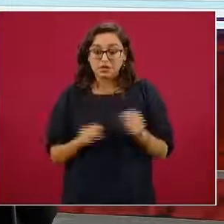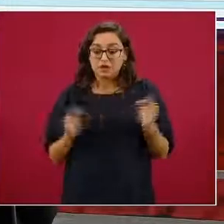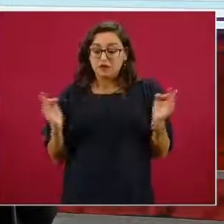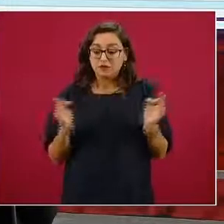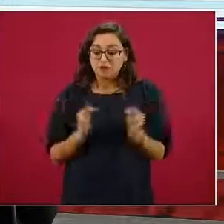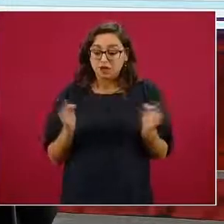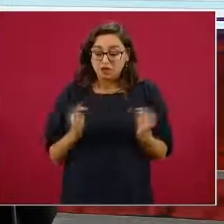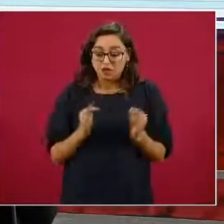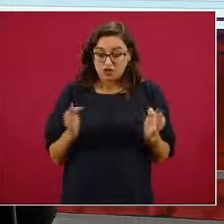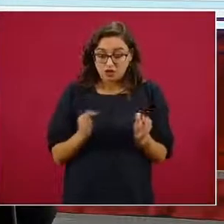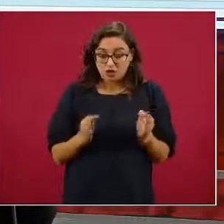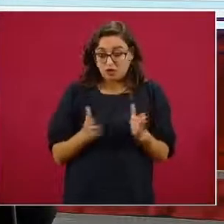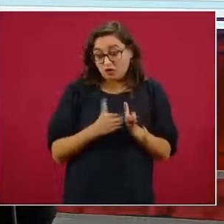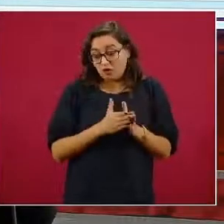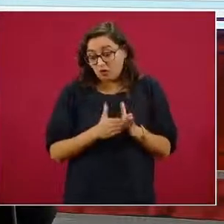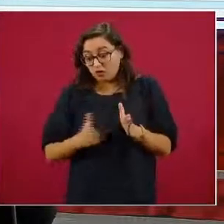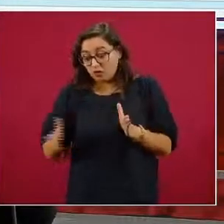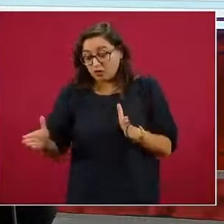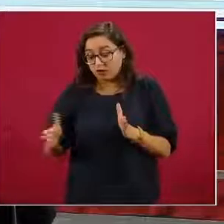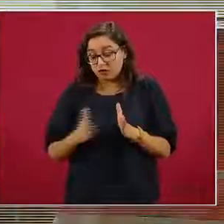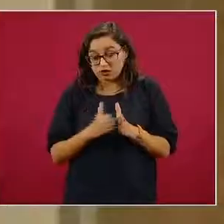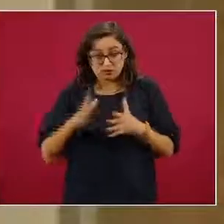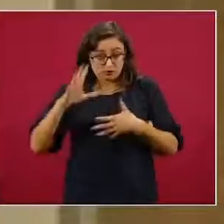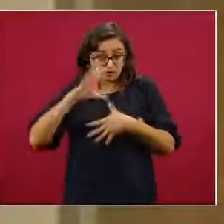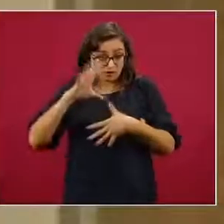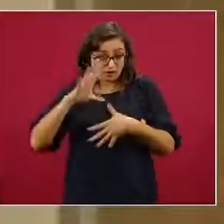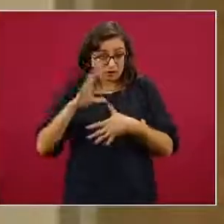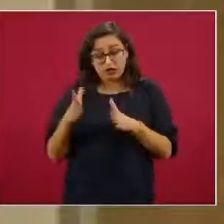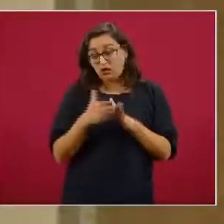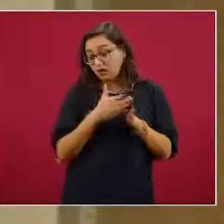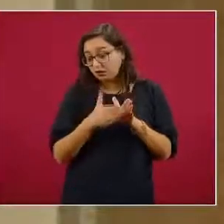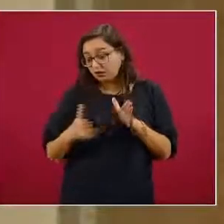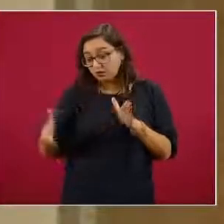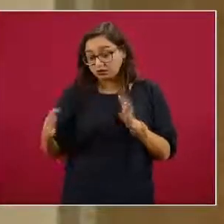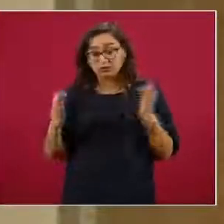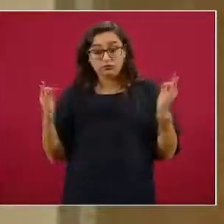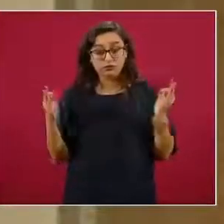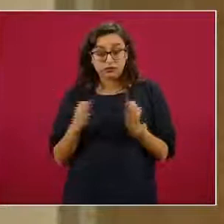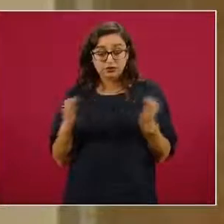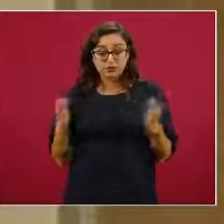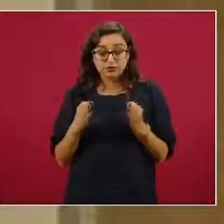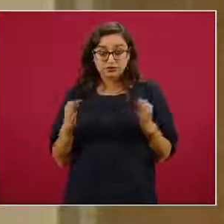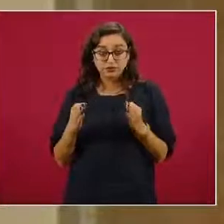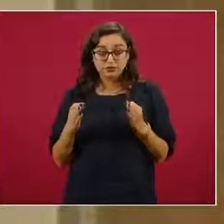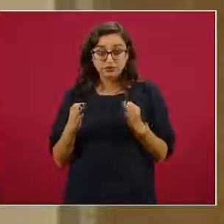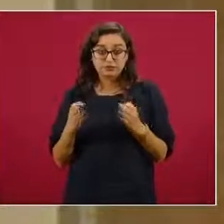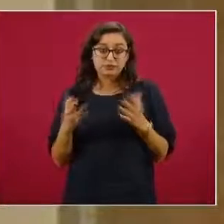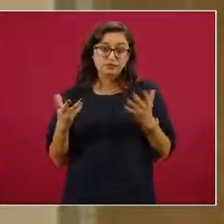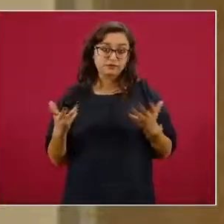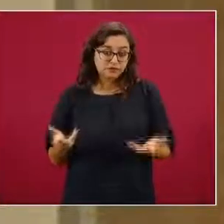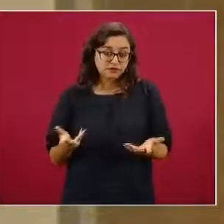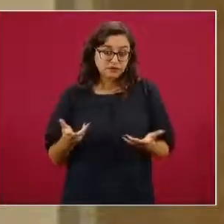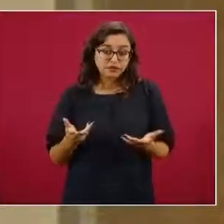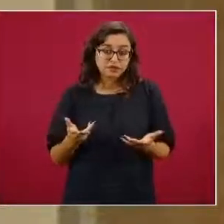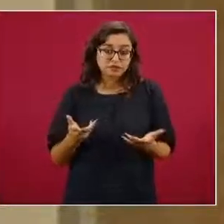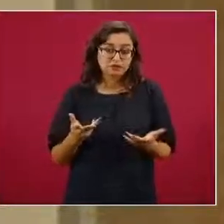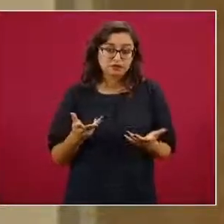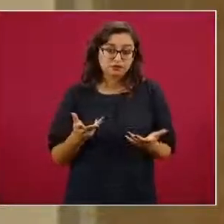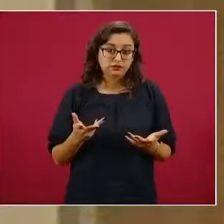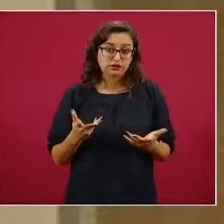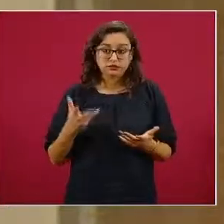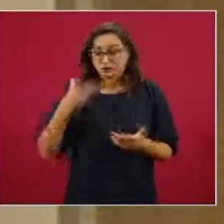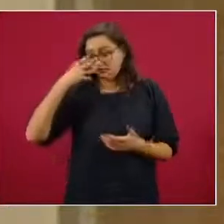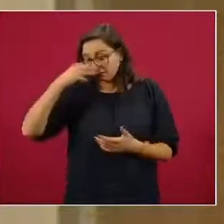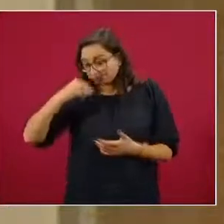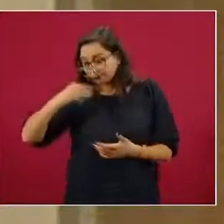otoño-invierno, la temporada fría para el hemisferio norte, tuviéramos, junto con la inevitable